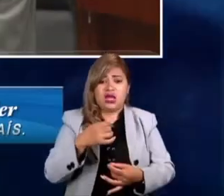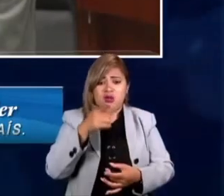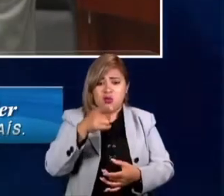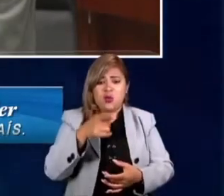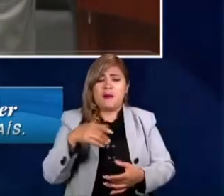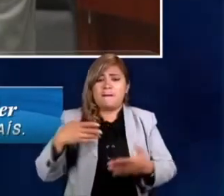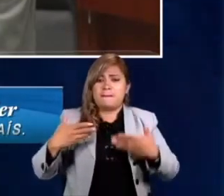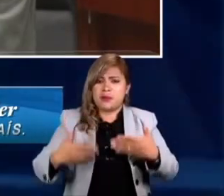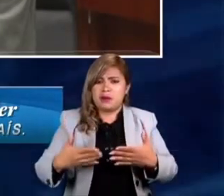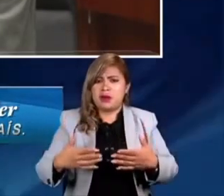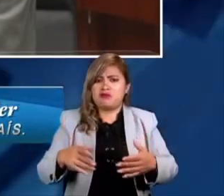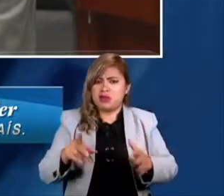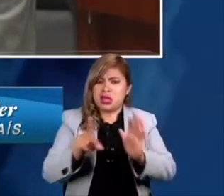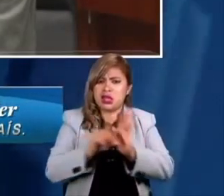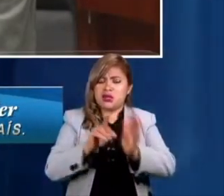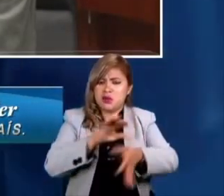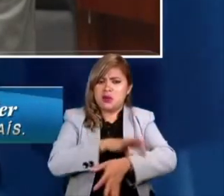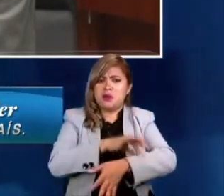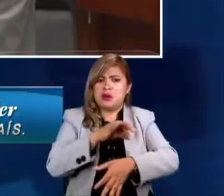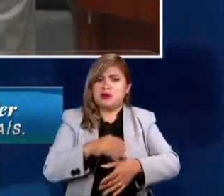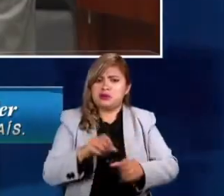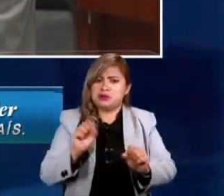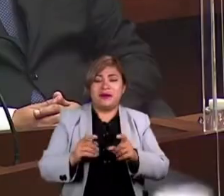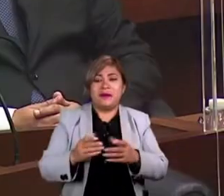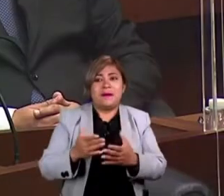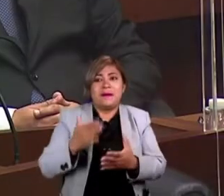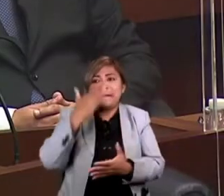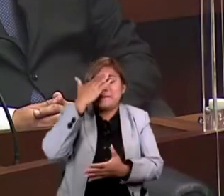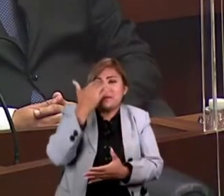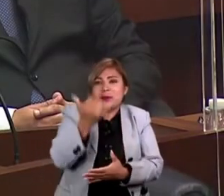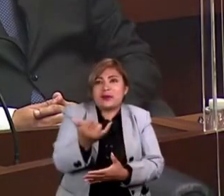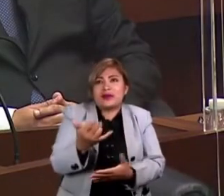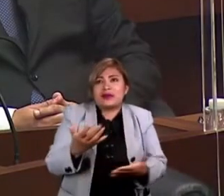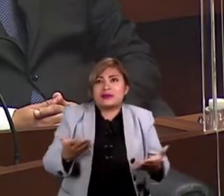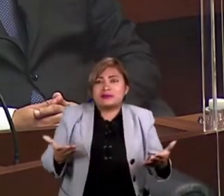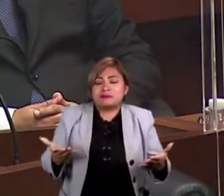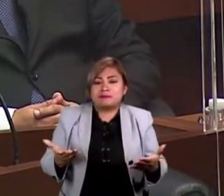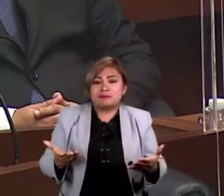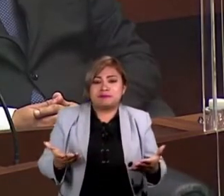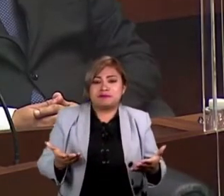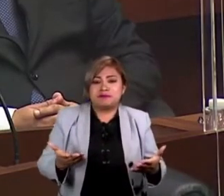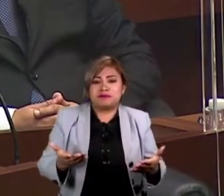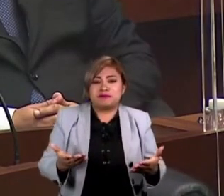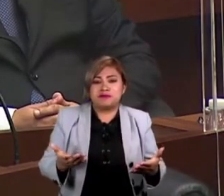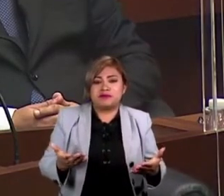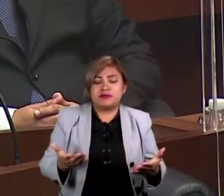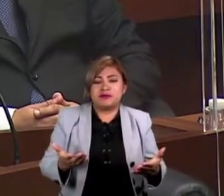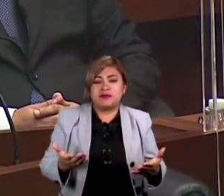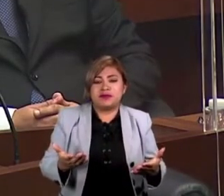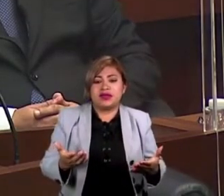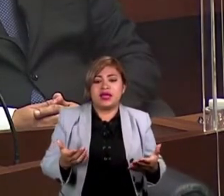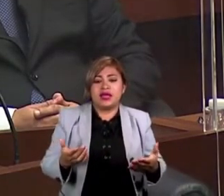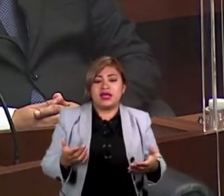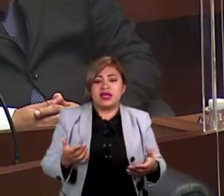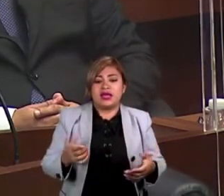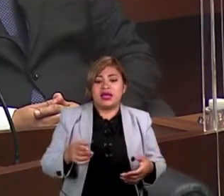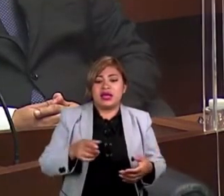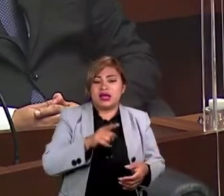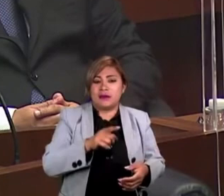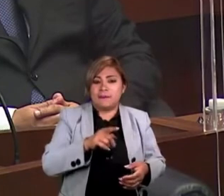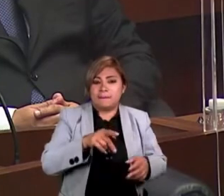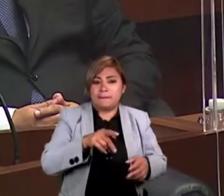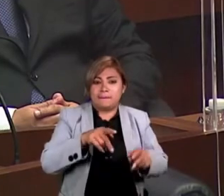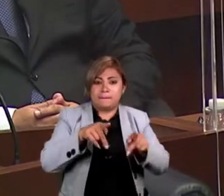ley? Usted tiene toda la razón, yo estoy interesadísima. Que hay un funcionario de la presidencia en el lobby con una